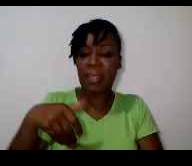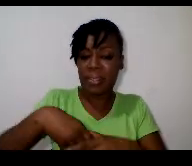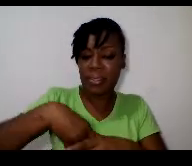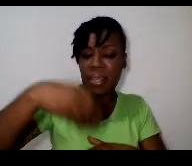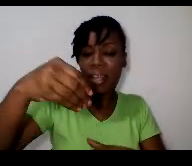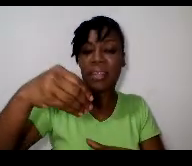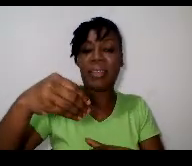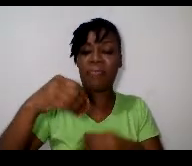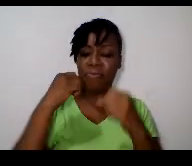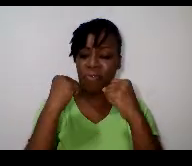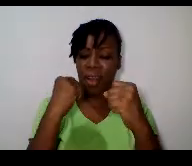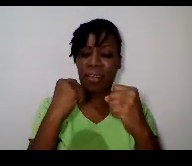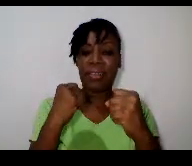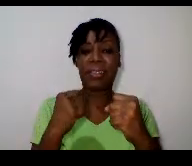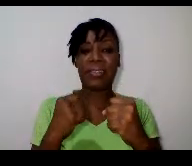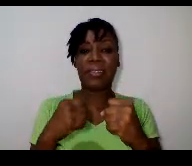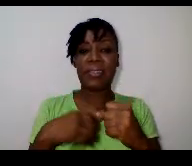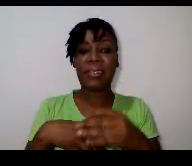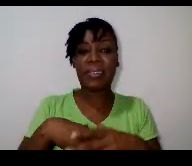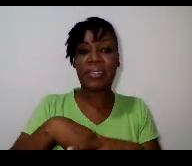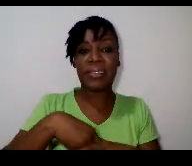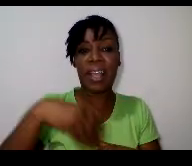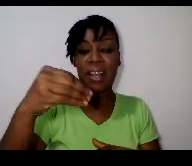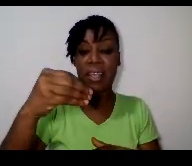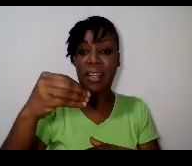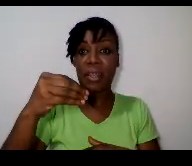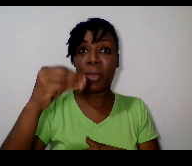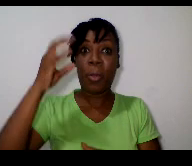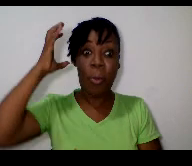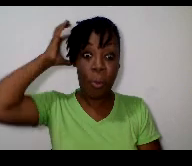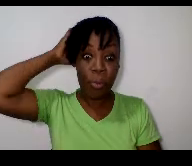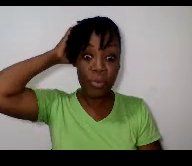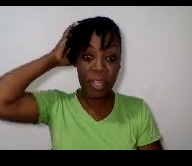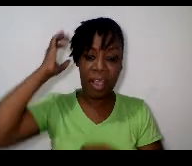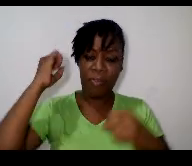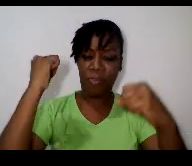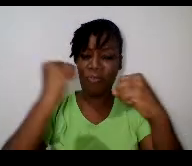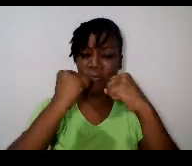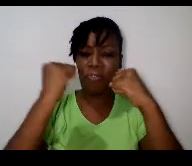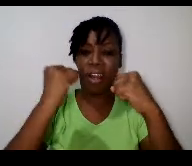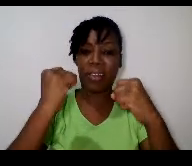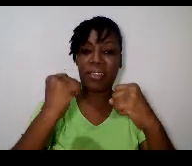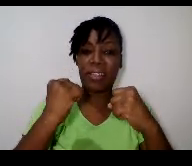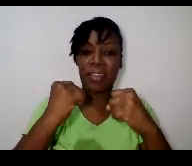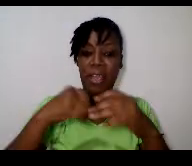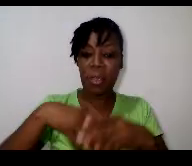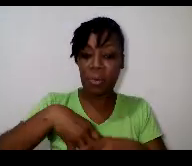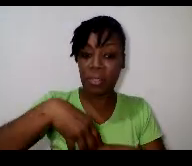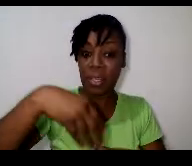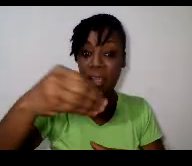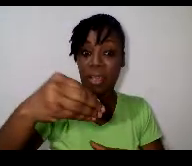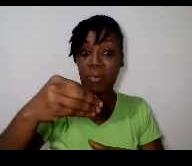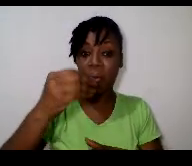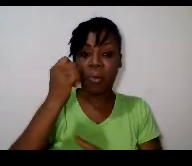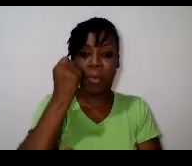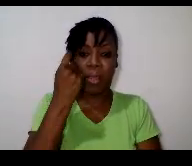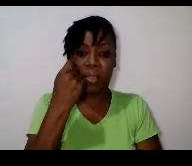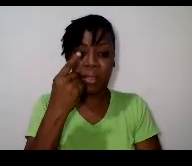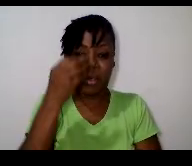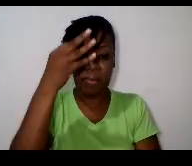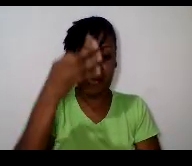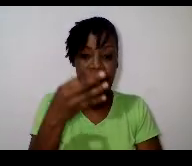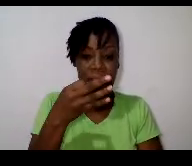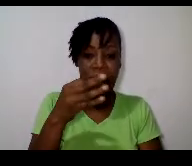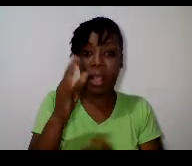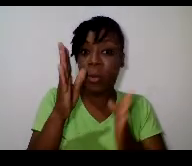debemos de salir de ella con un cerebro más fuerte, con un cerebro más resiliente, con un cerebro que no tenga